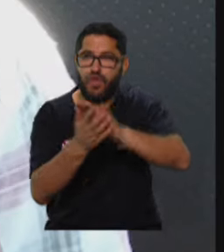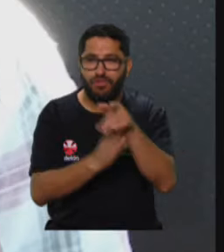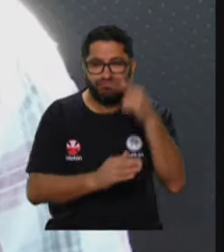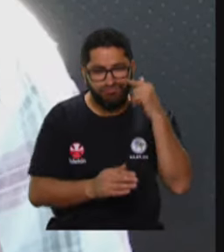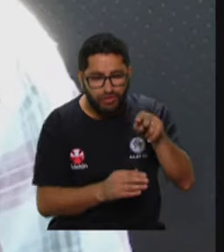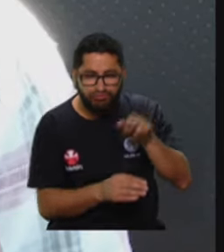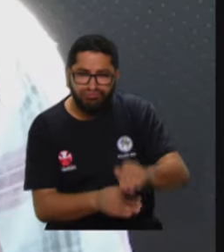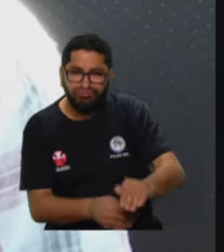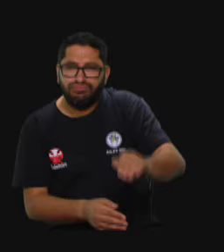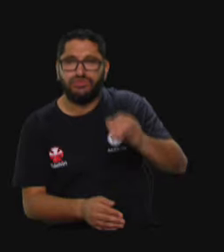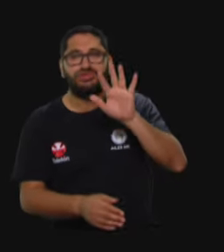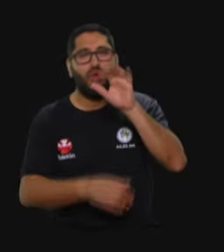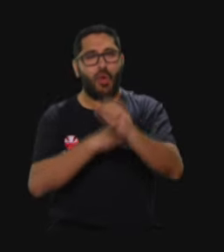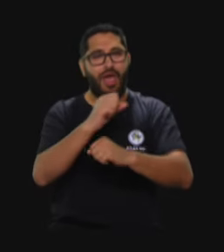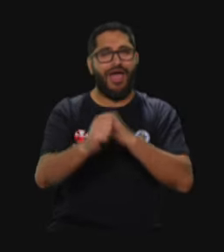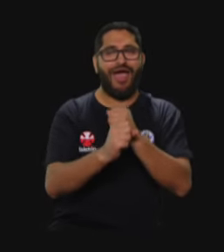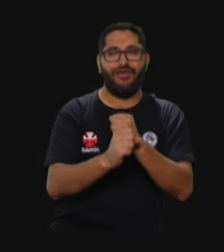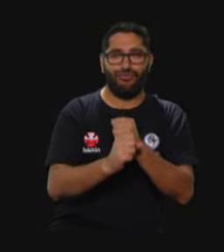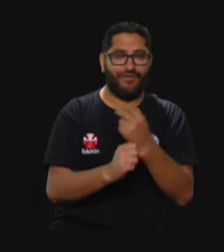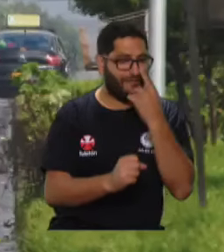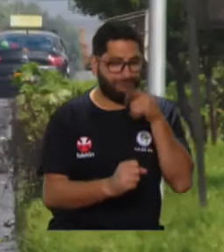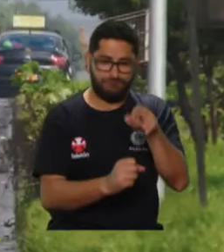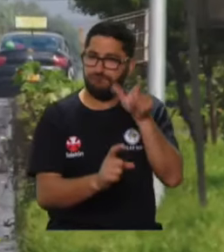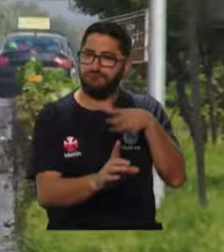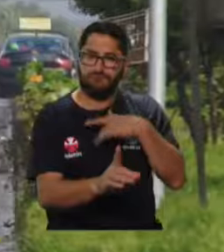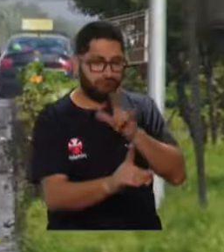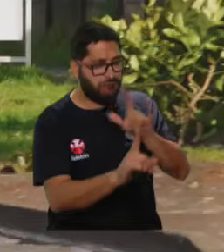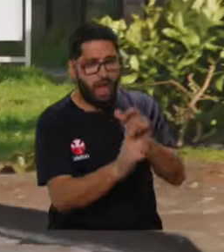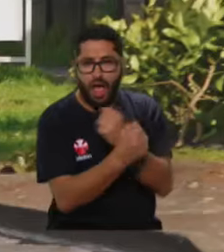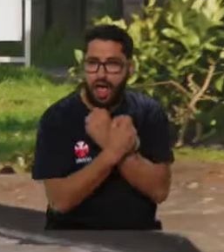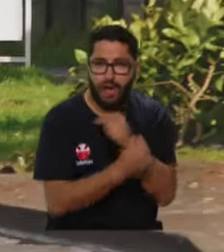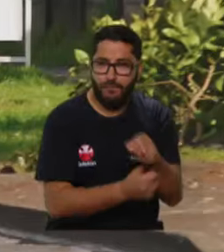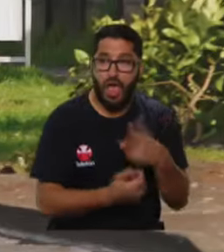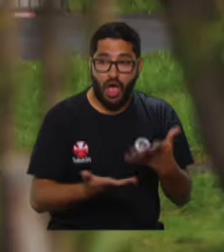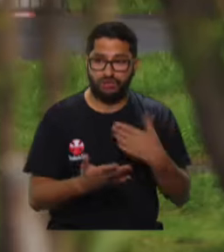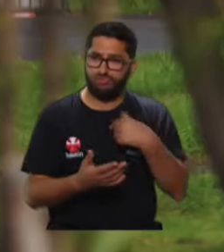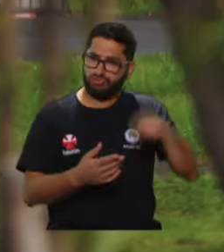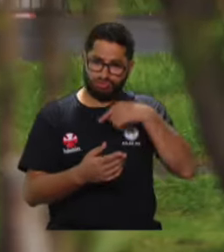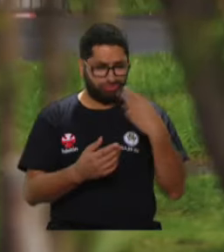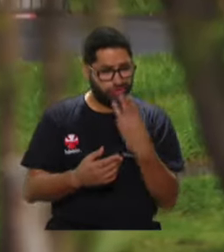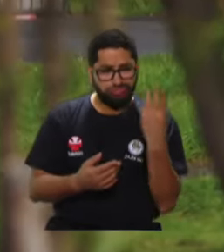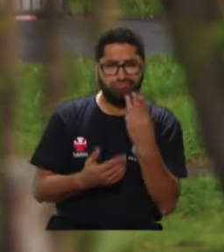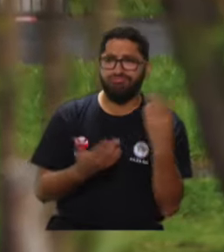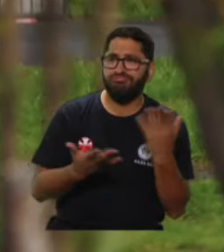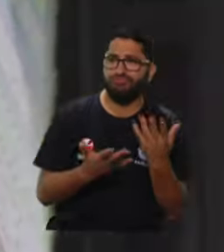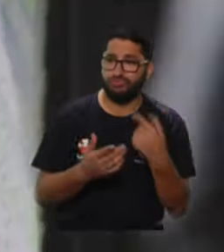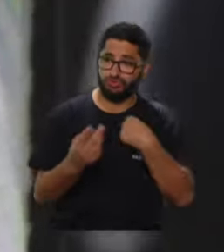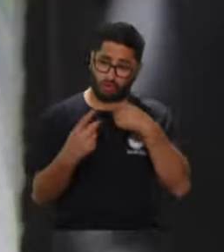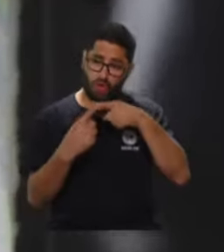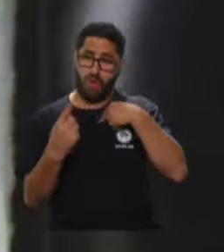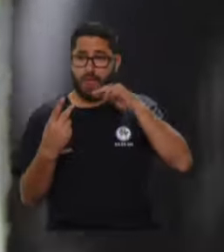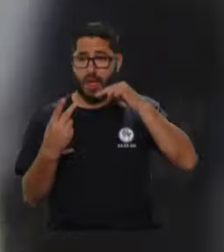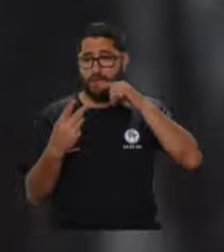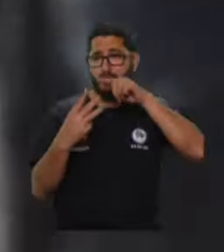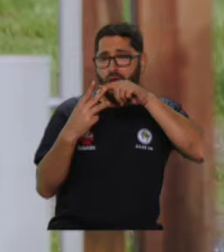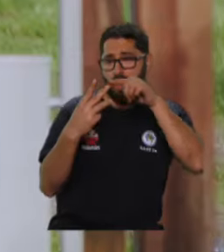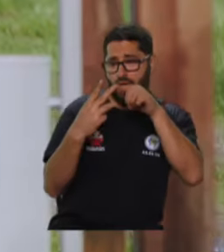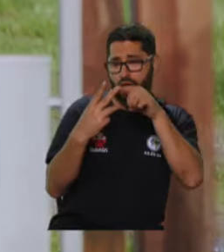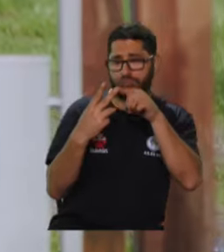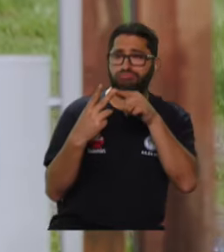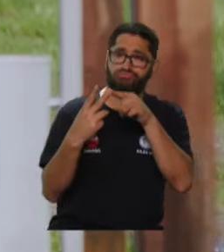enamoré al tiro. Acá en Loncoche somos más que nada los tres. Yo, mi mamá Ana, que es mi mamá biológica, y